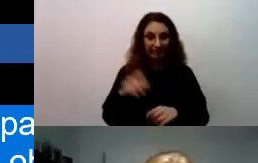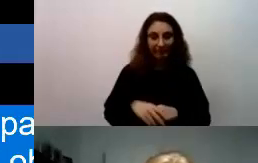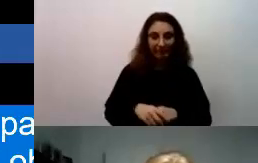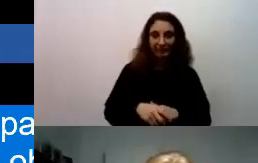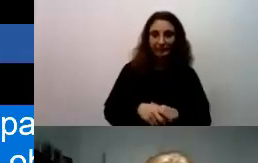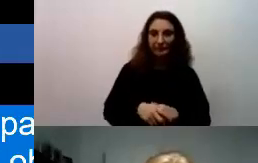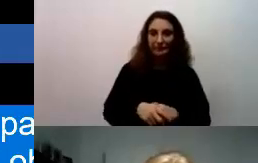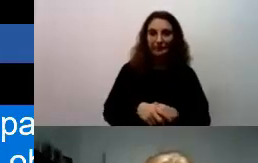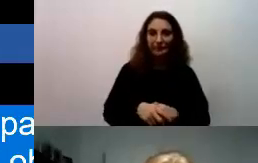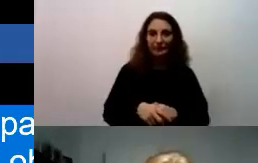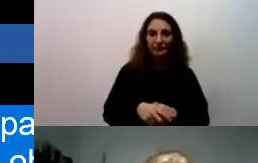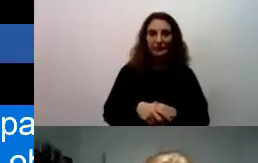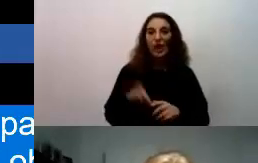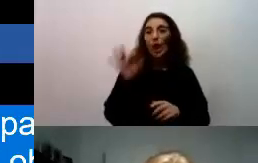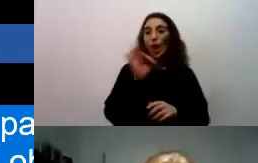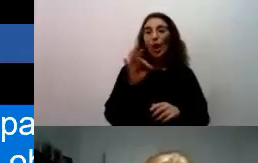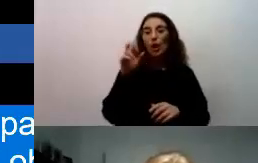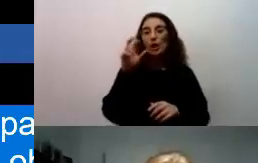0800-333-300.